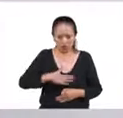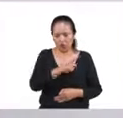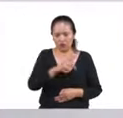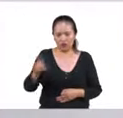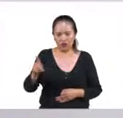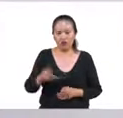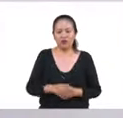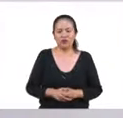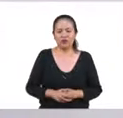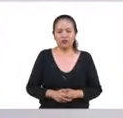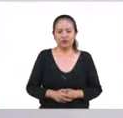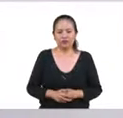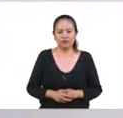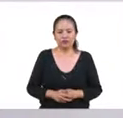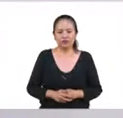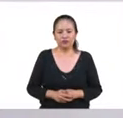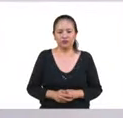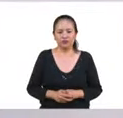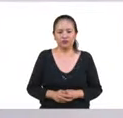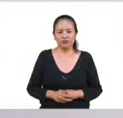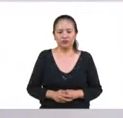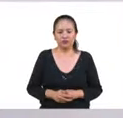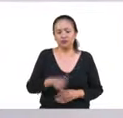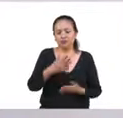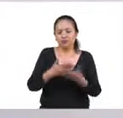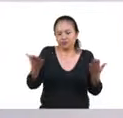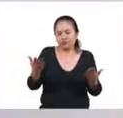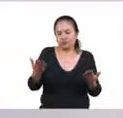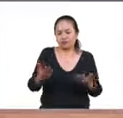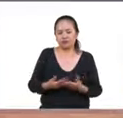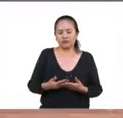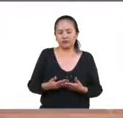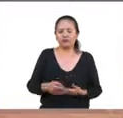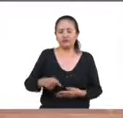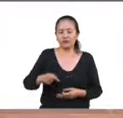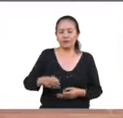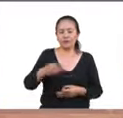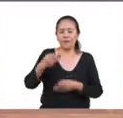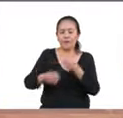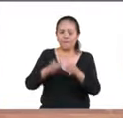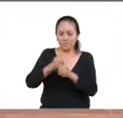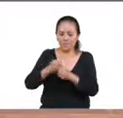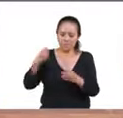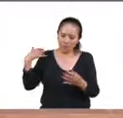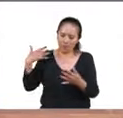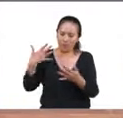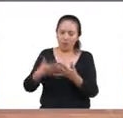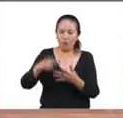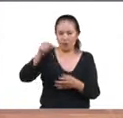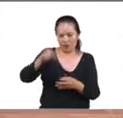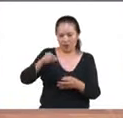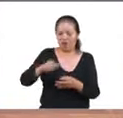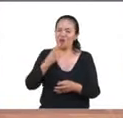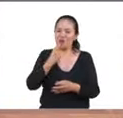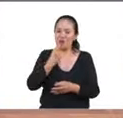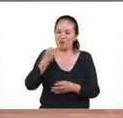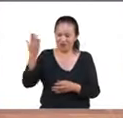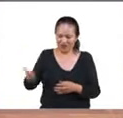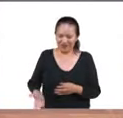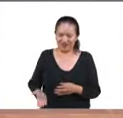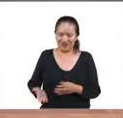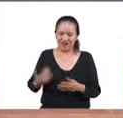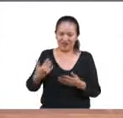que en ese sentido, estos años que hemos tenido al presidente de la